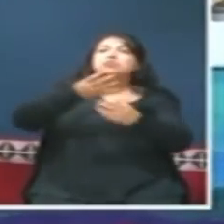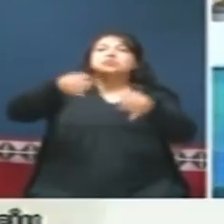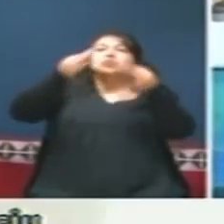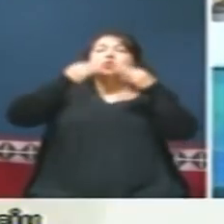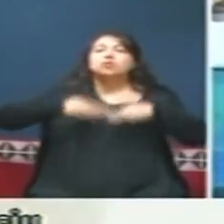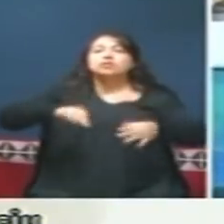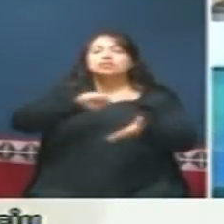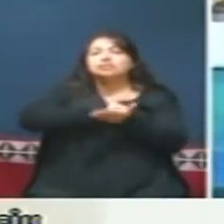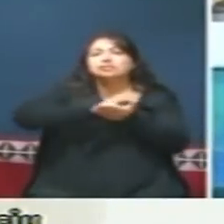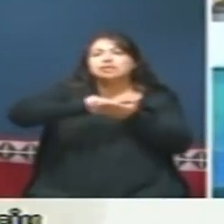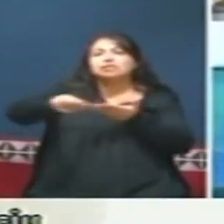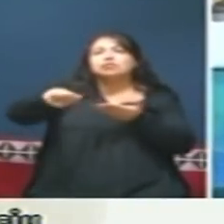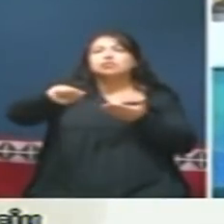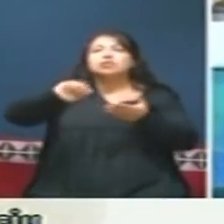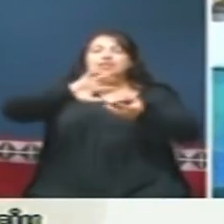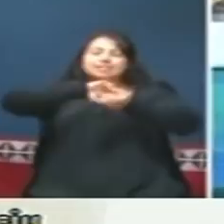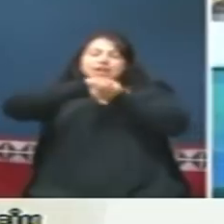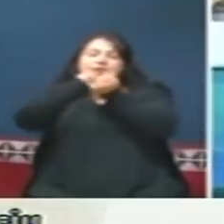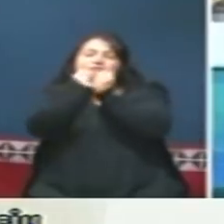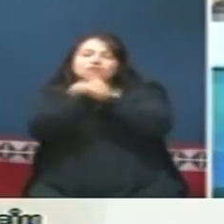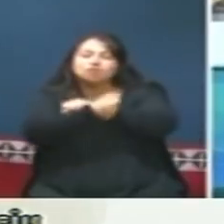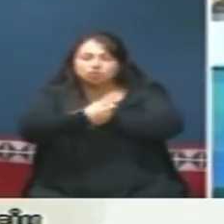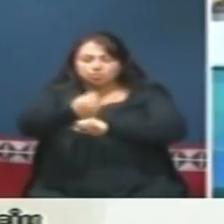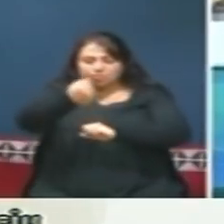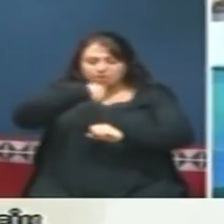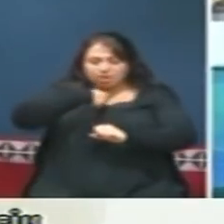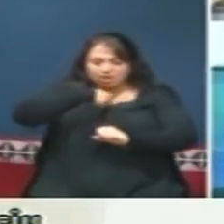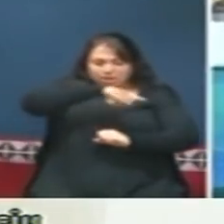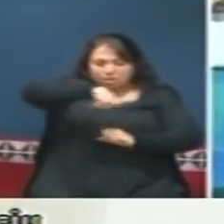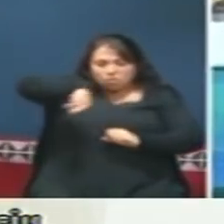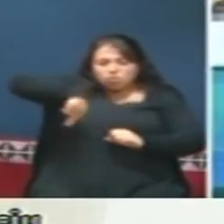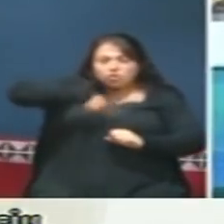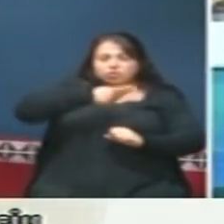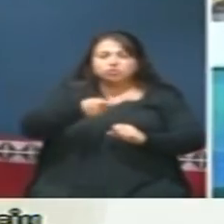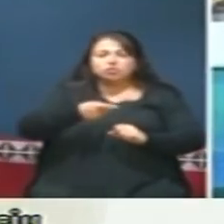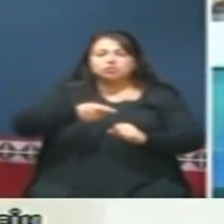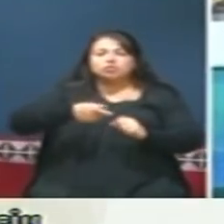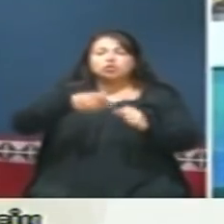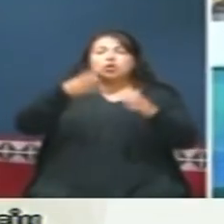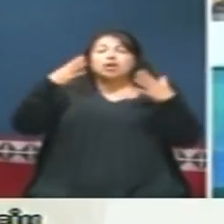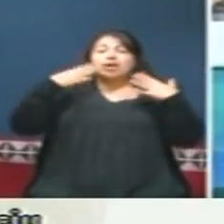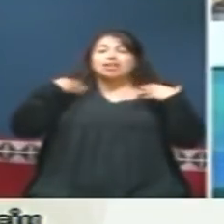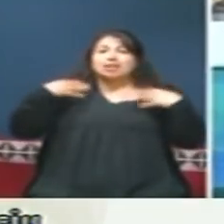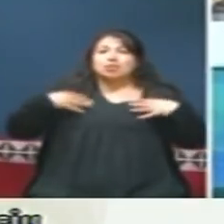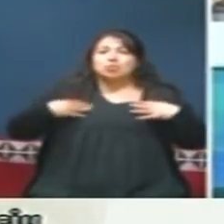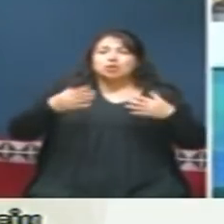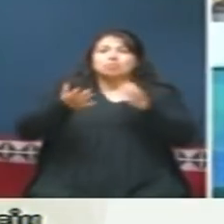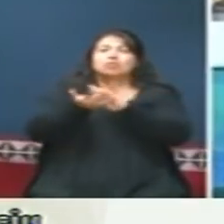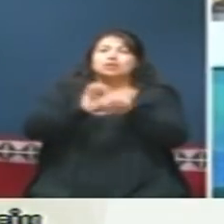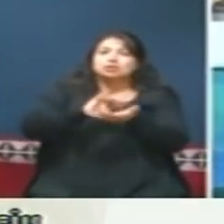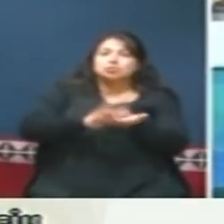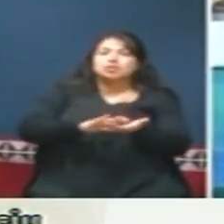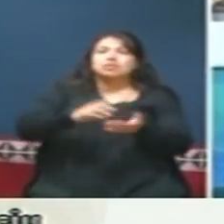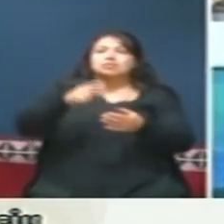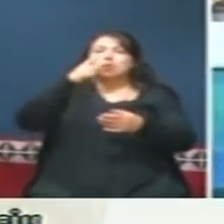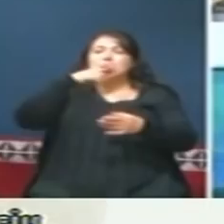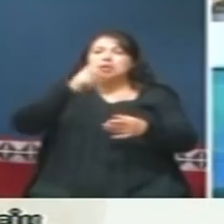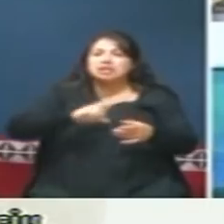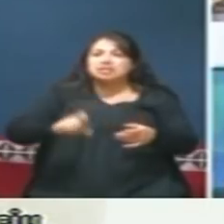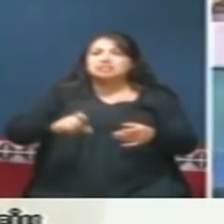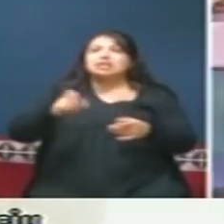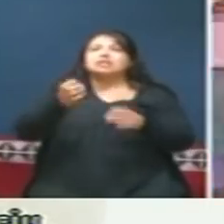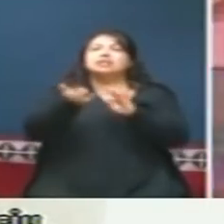se conviertan para nosotros en el cuerpo y la sangre de Jesucristo nuestro Señor. El